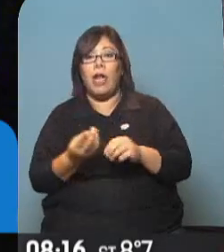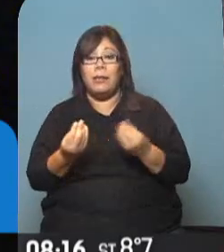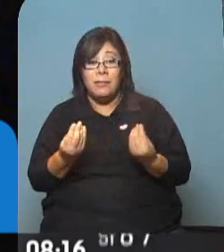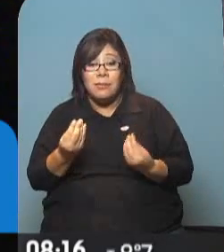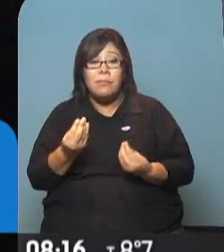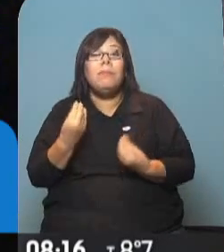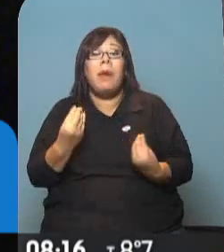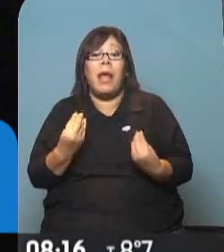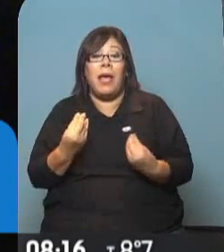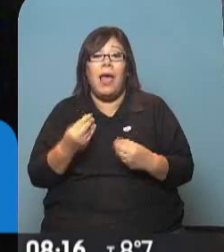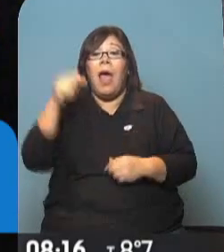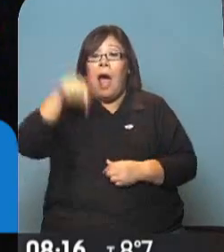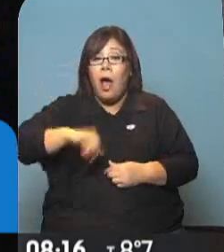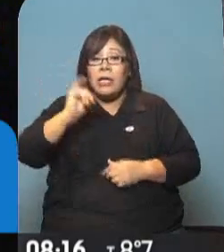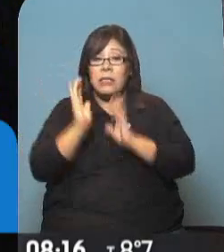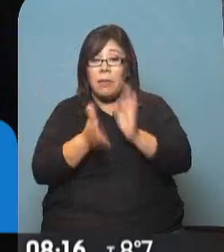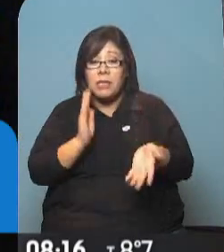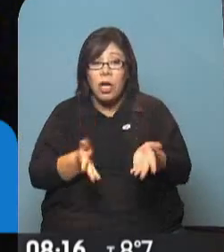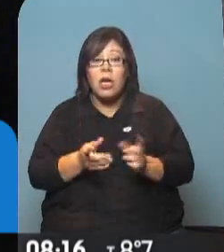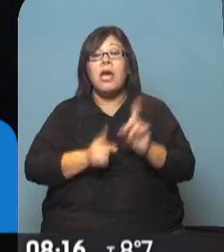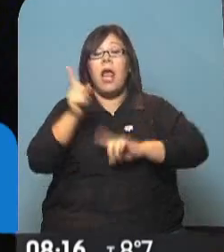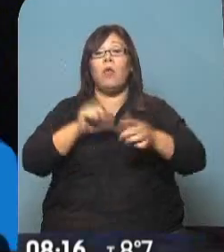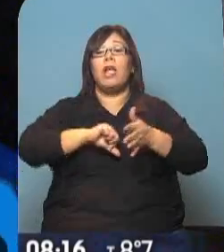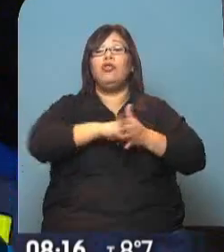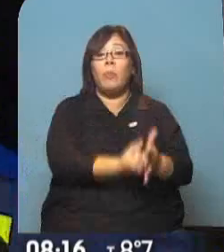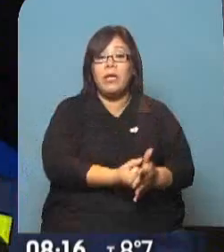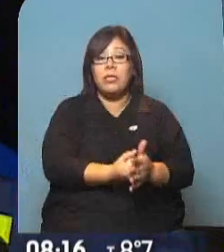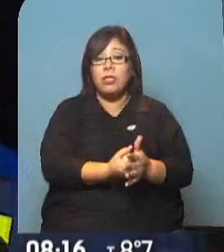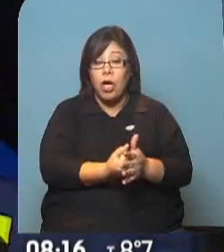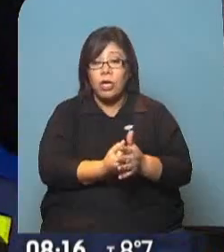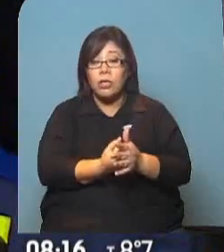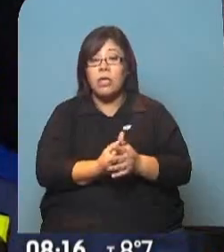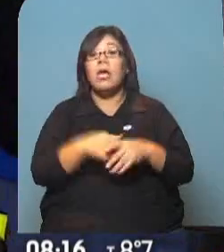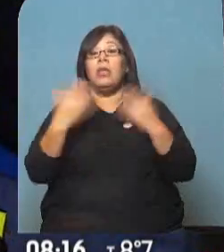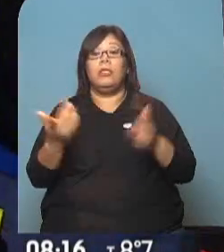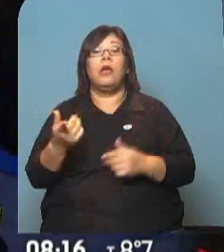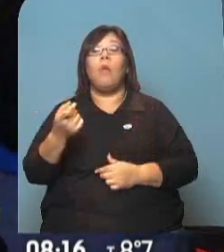y 20 días para nuestros compañeros. Y como no entramos en la provocación, tuvieron que venir con la Guardia de